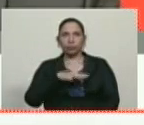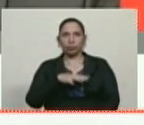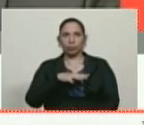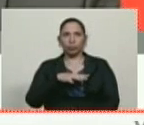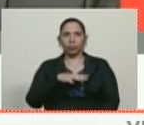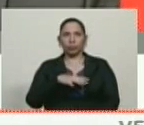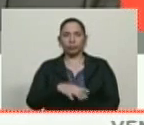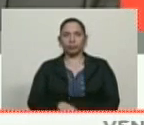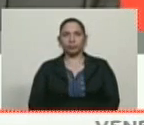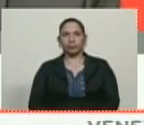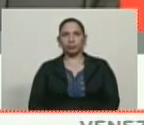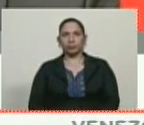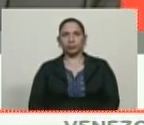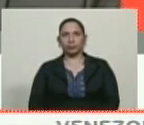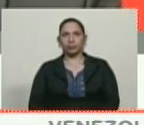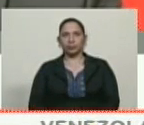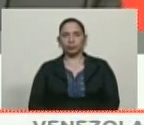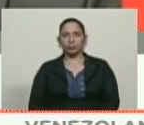mueren